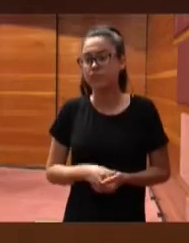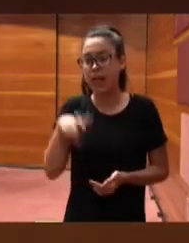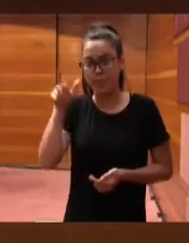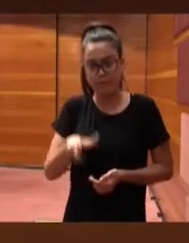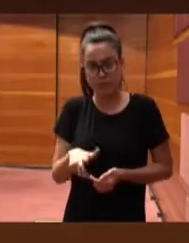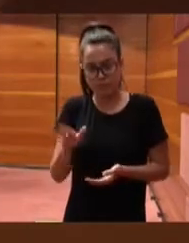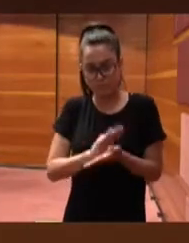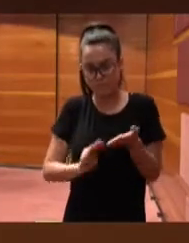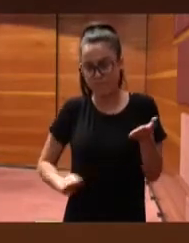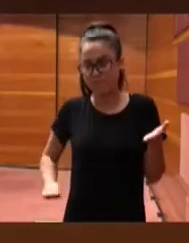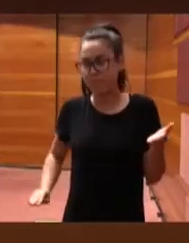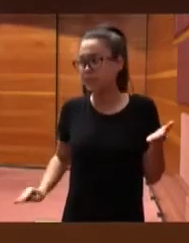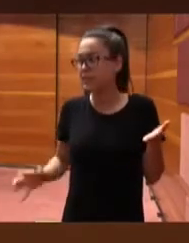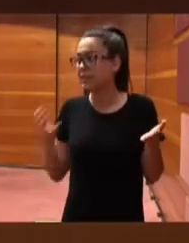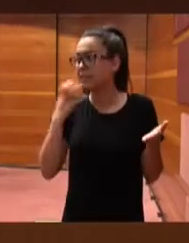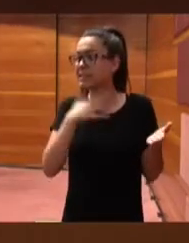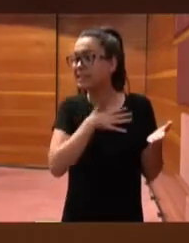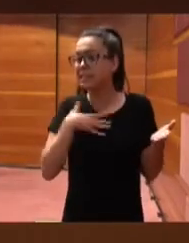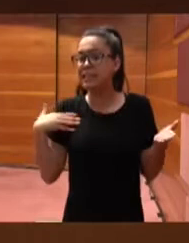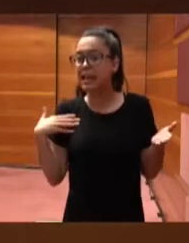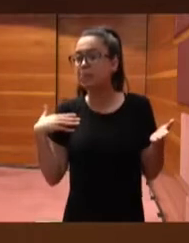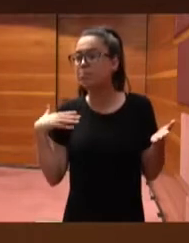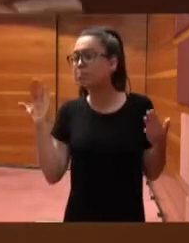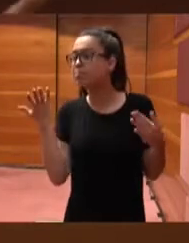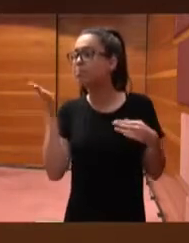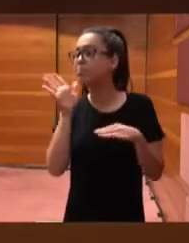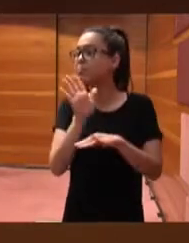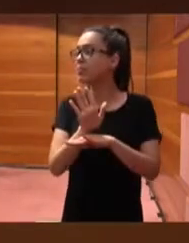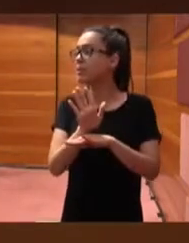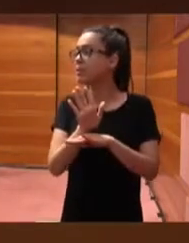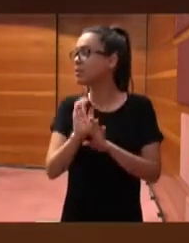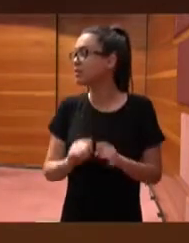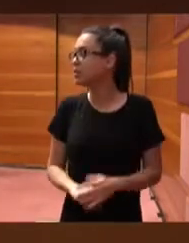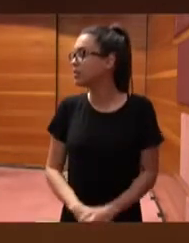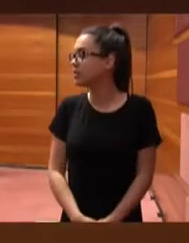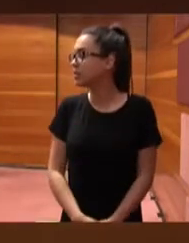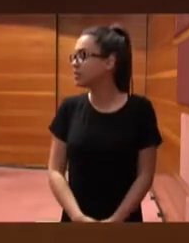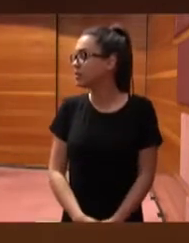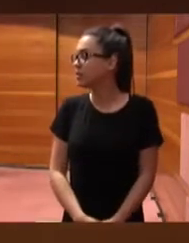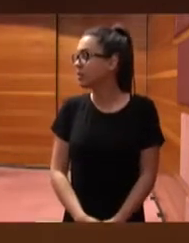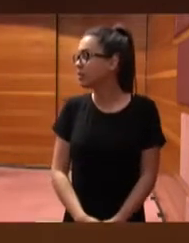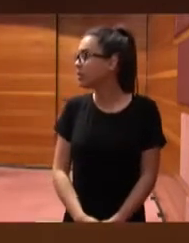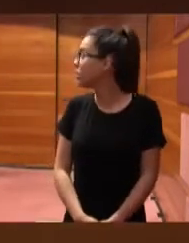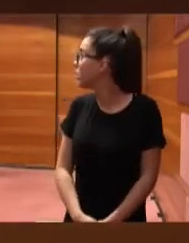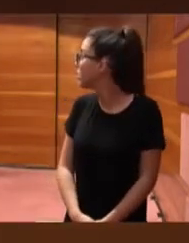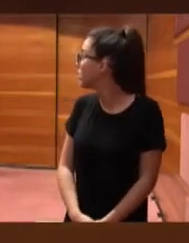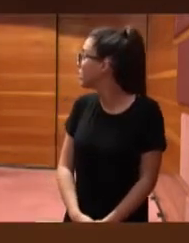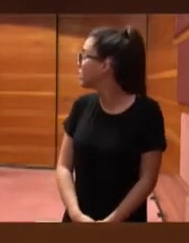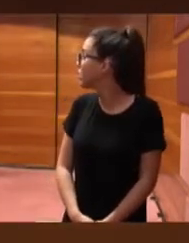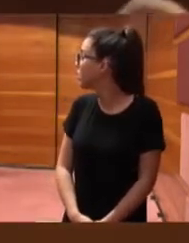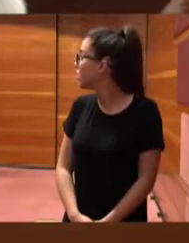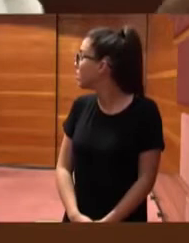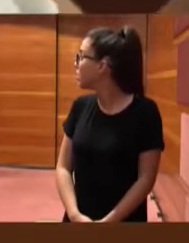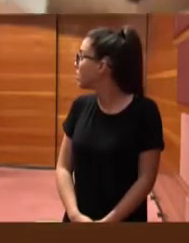esta pregunta quiere identificarse y así te diriges a ella. Mira, nos dice, este año el Ayuntamiento de Vitoria... ¿No